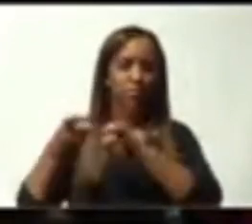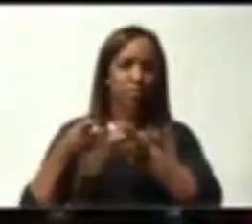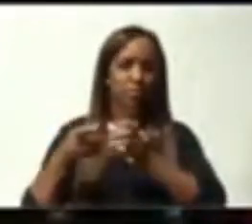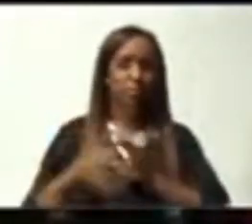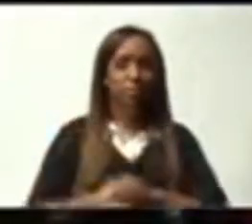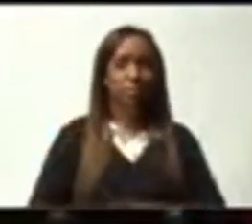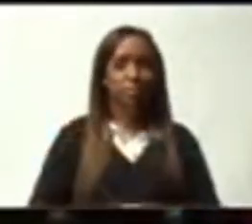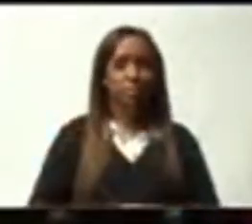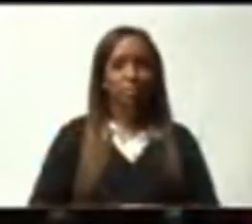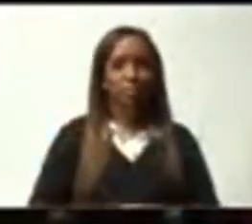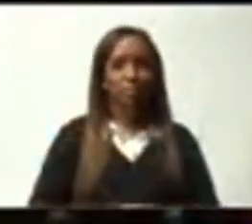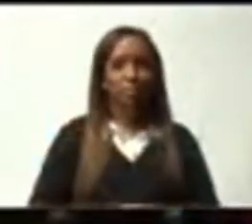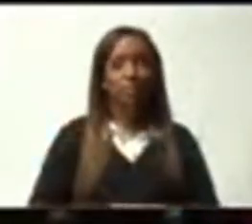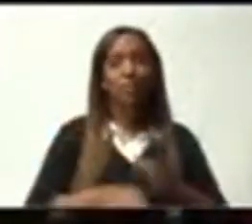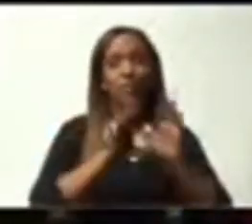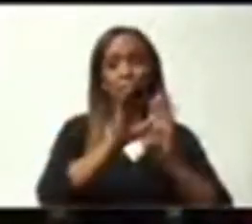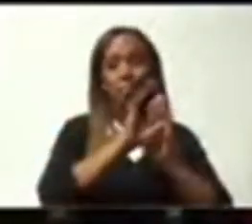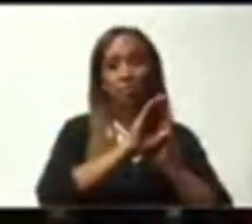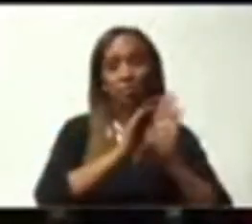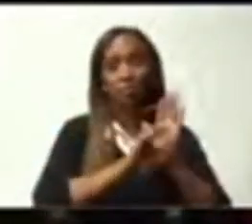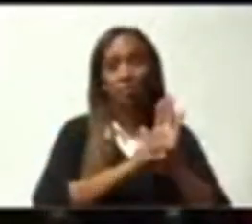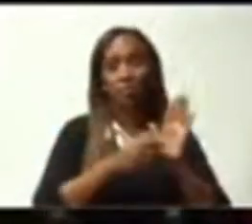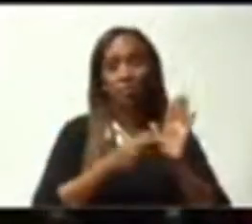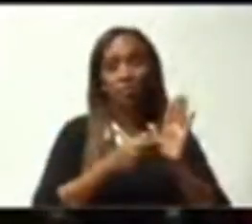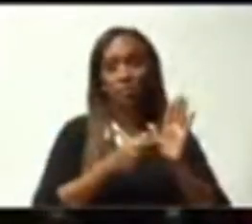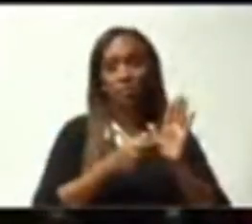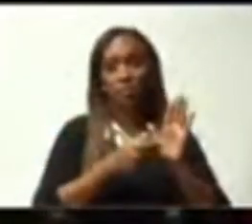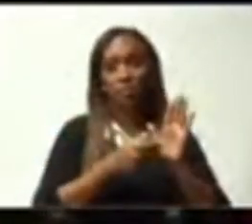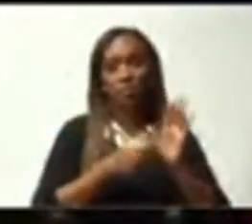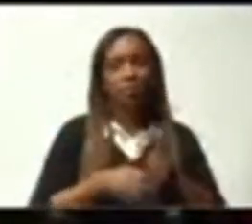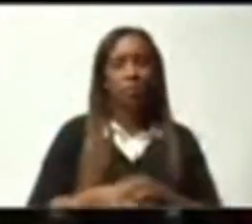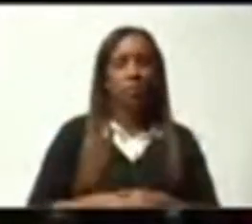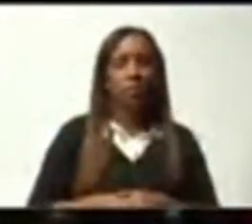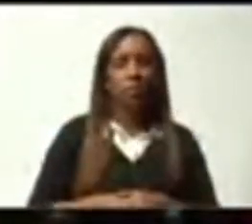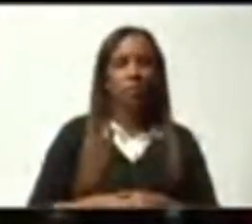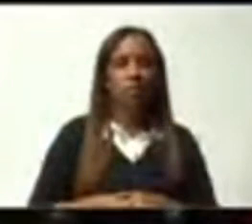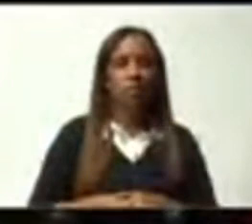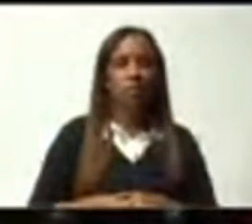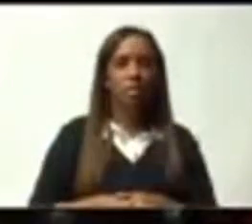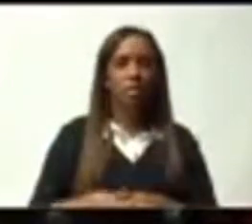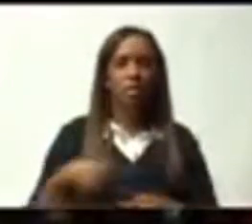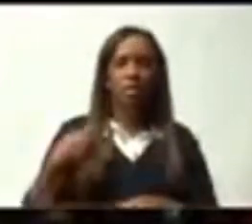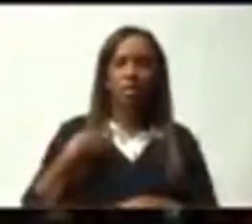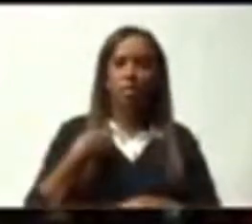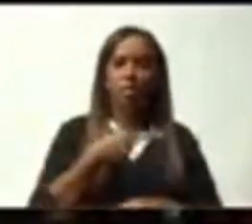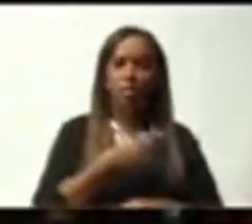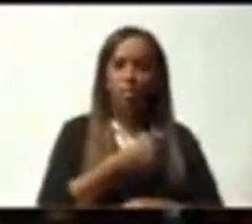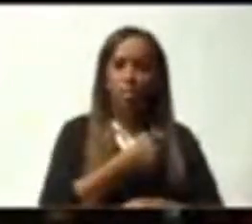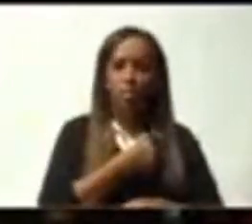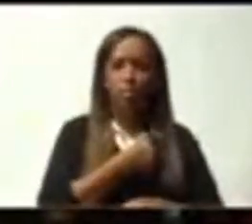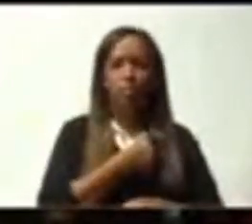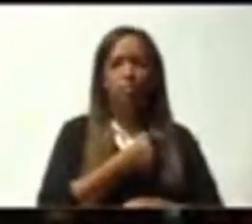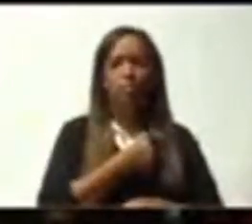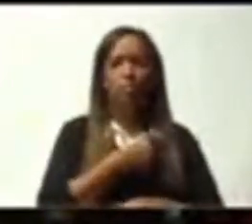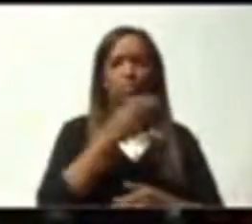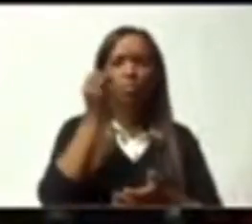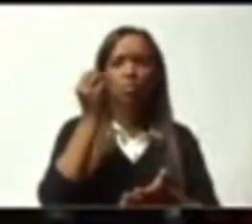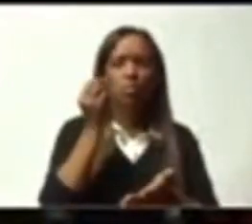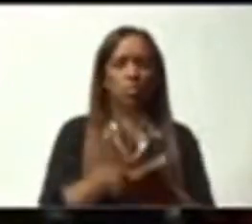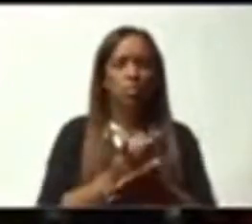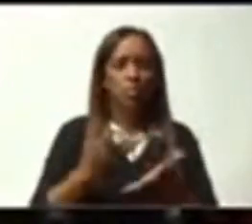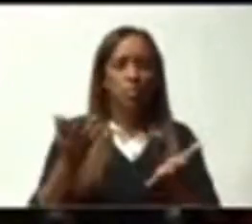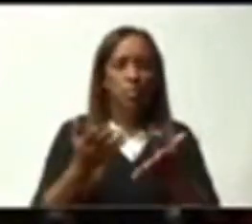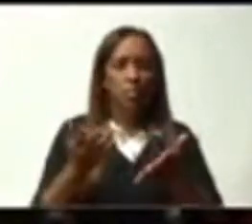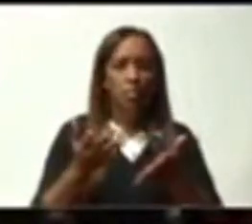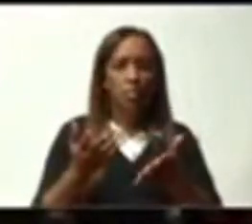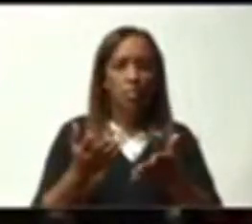nosotros aprobamos la ley de decisión de dominio. Y esa ley de decisión de dominio que manda a que nosotros aprobemos una ley de administración de